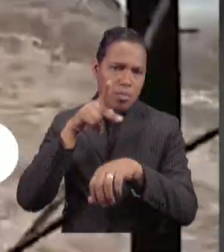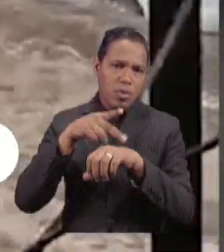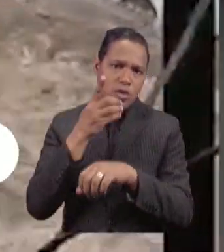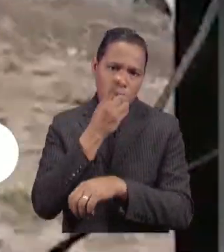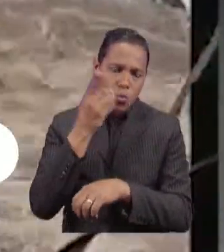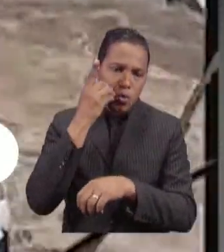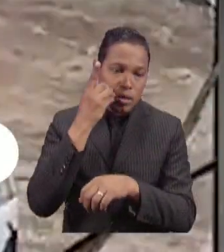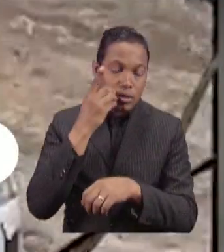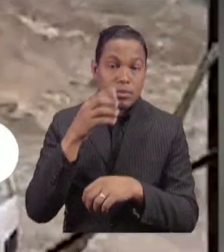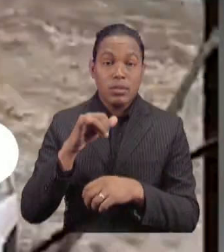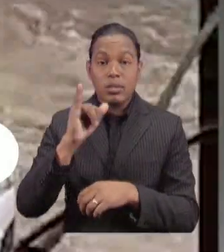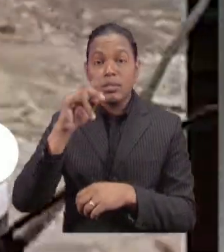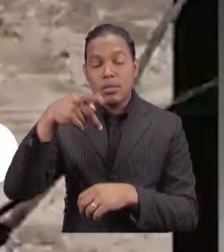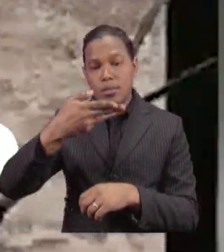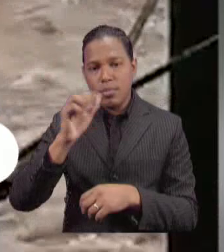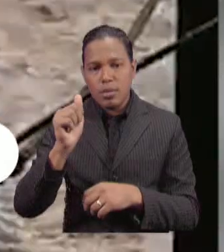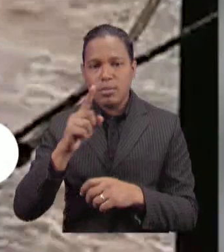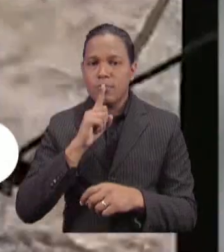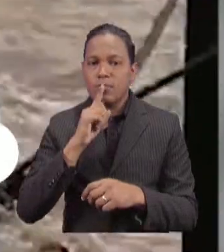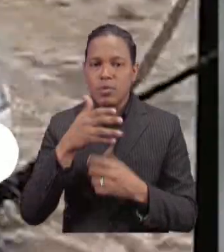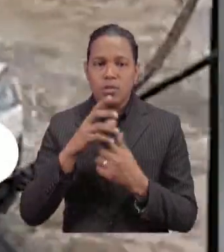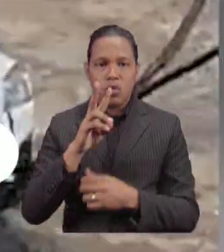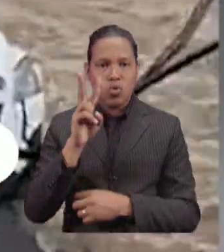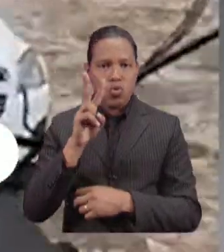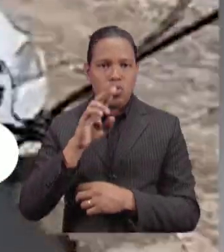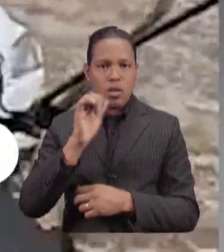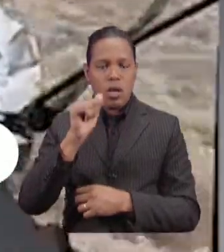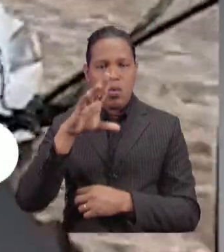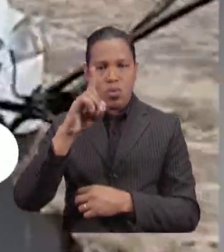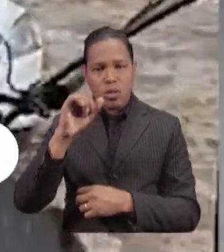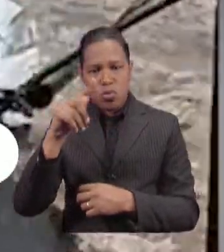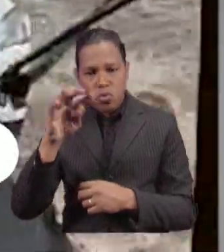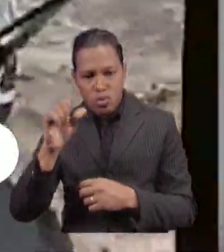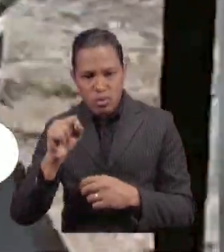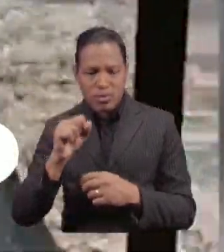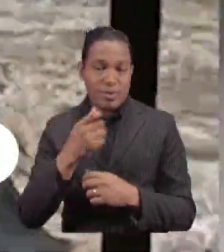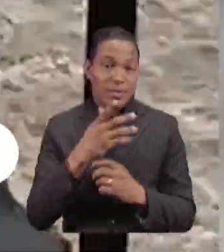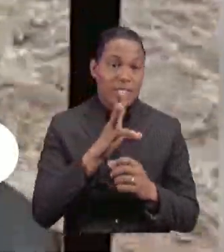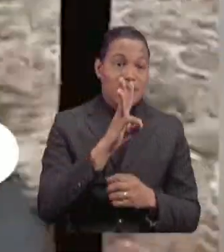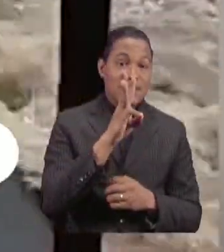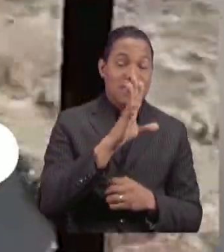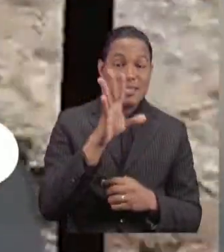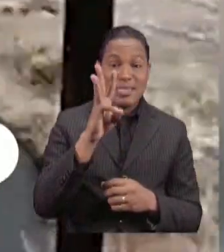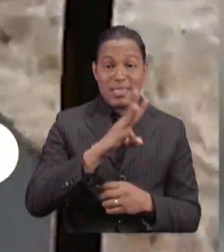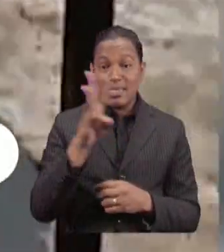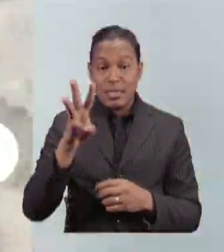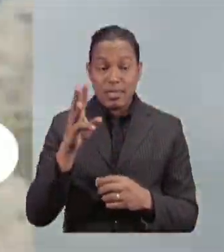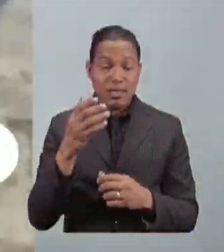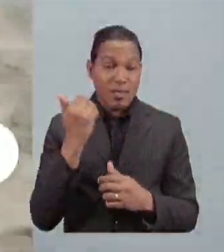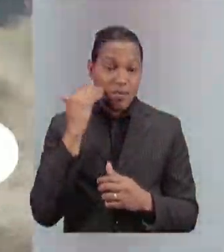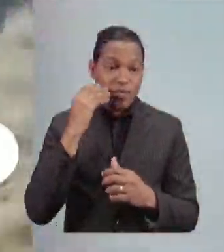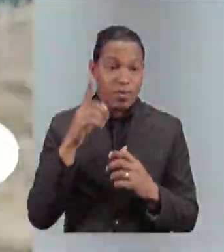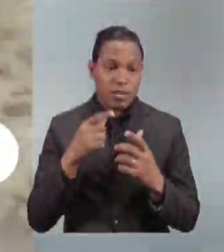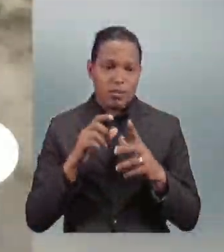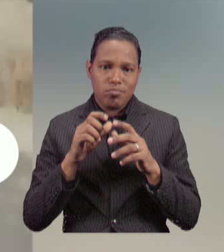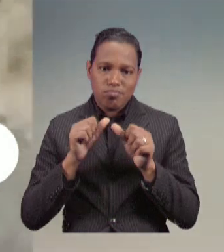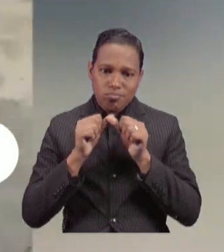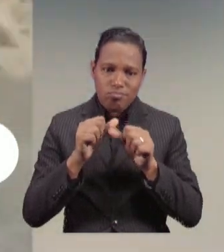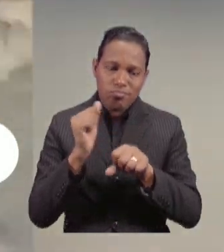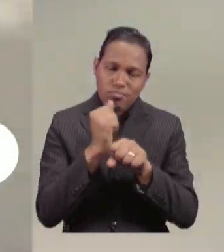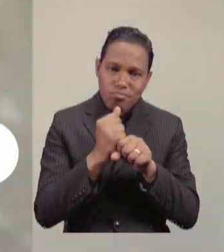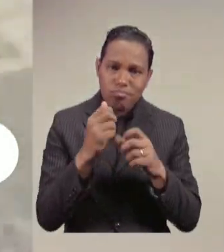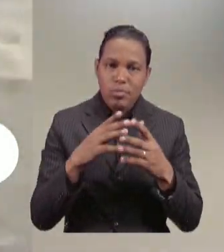conocer además que pudo restablecer el suministro de 12 acueductos y quedan pendientes unos 66, situación que afecta a